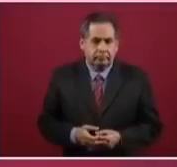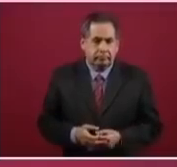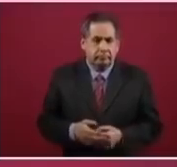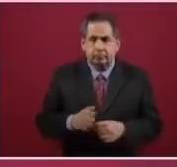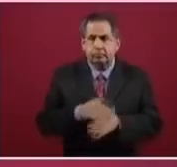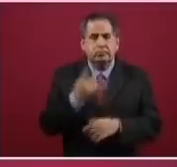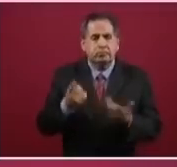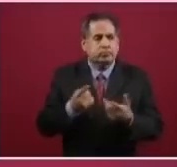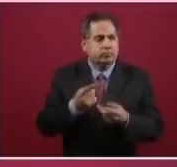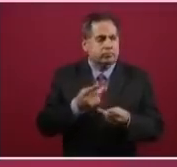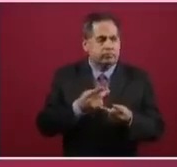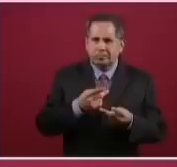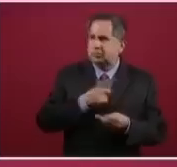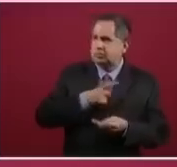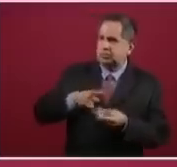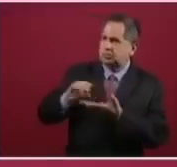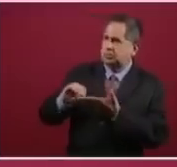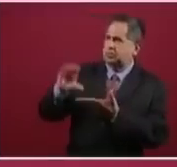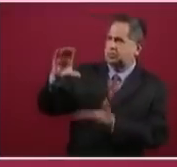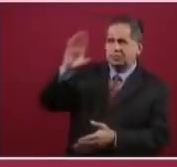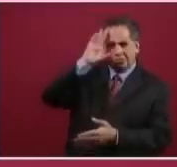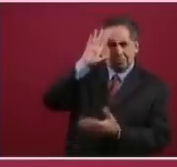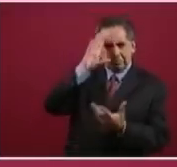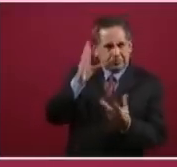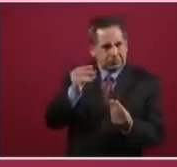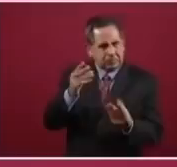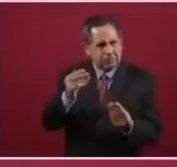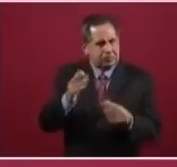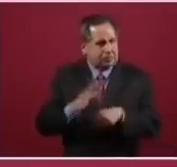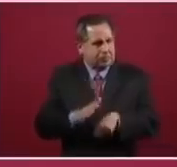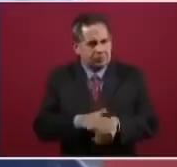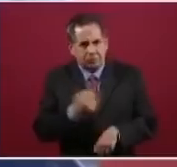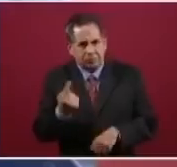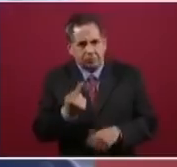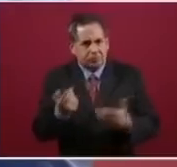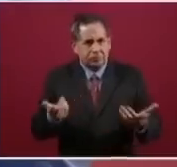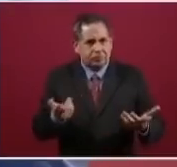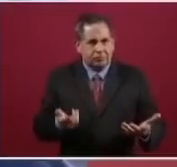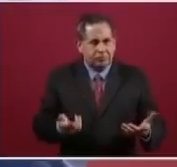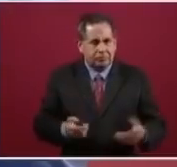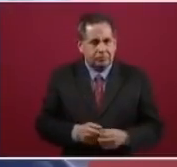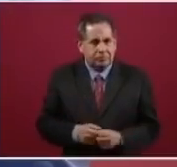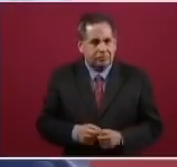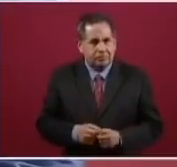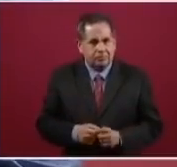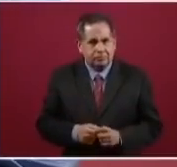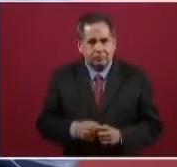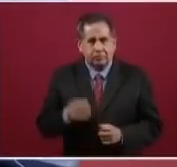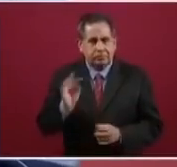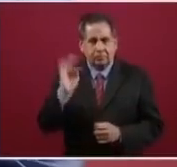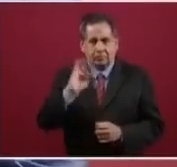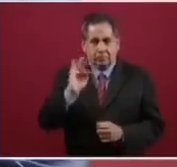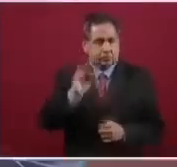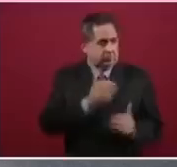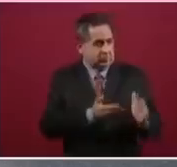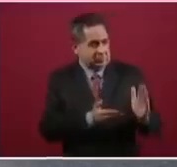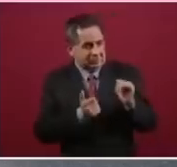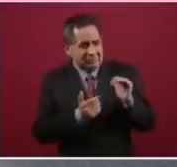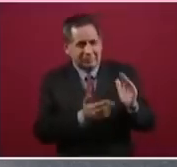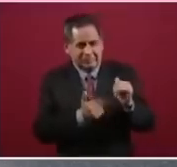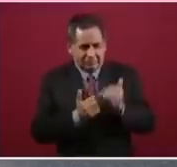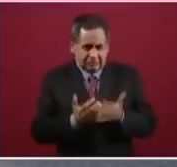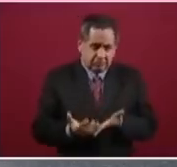porque creció tanto la deuda si tuvieron